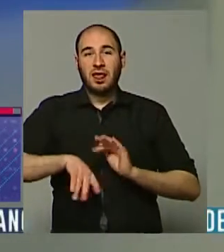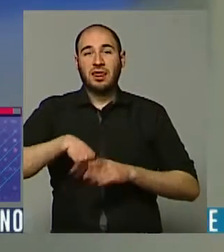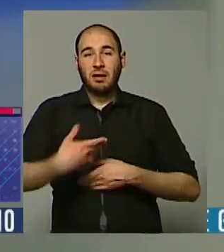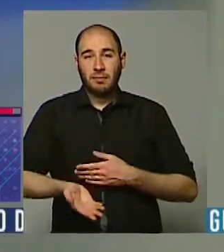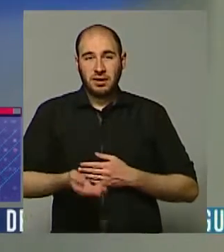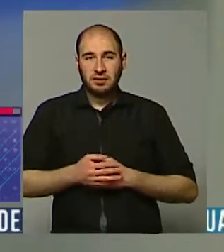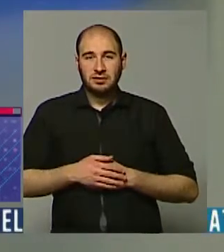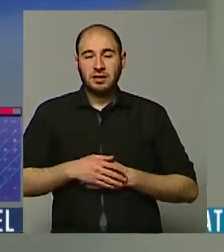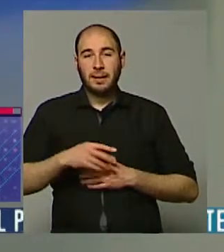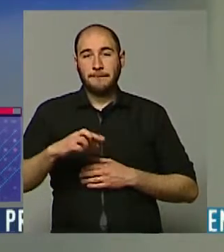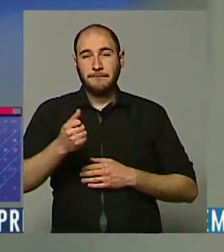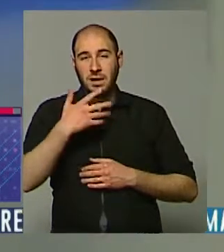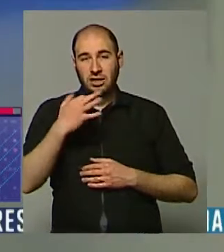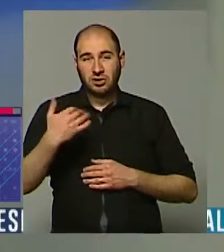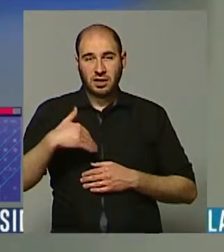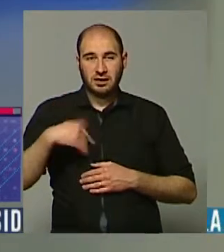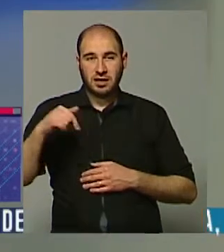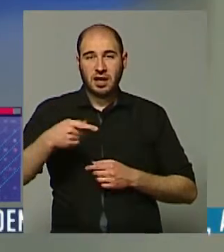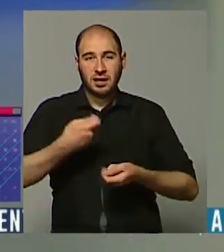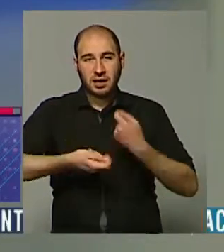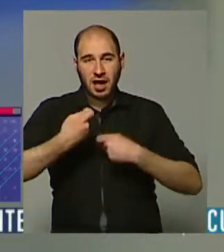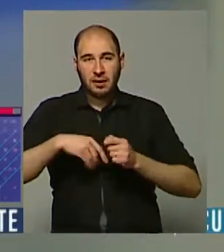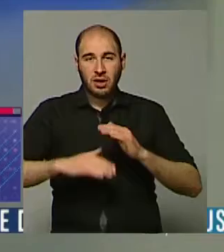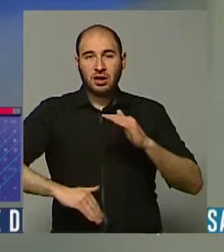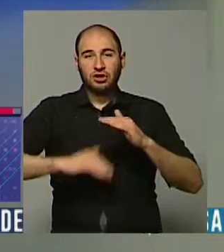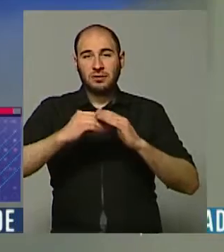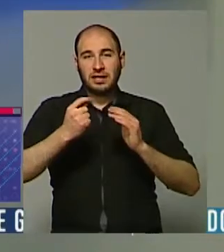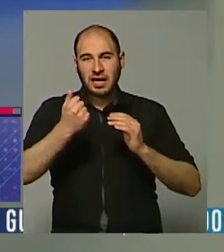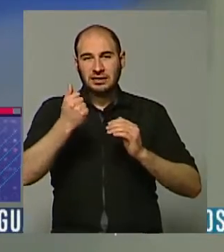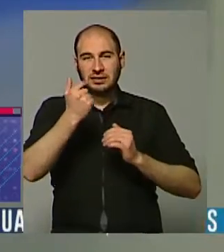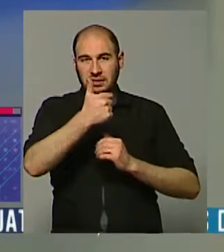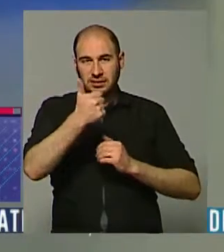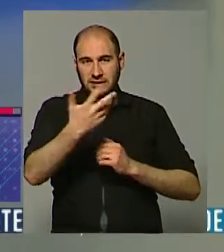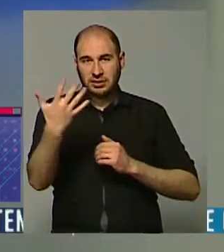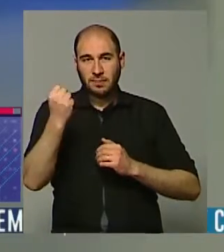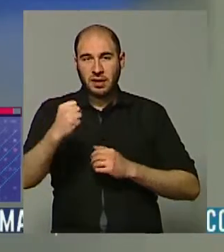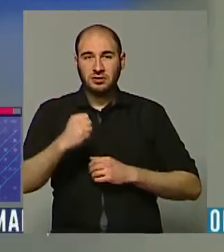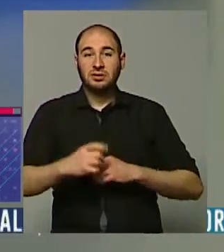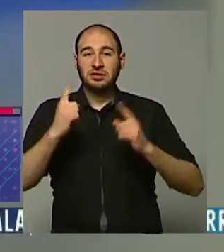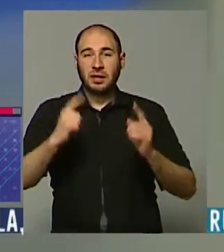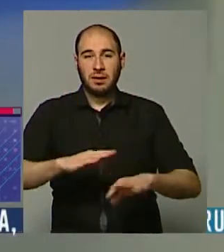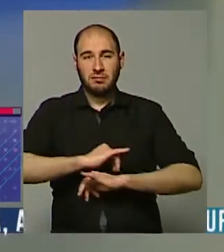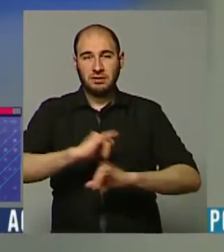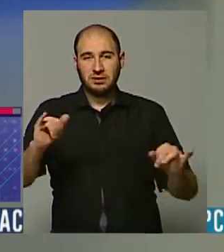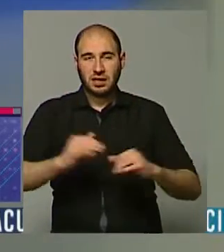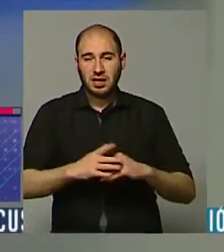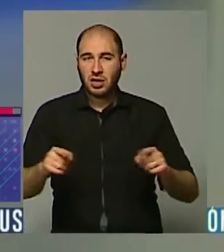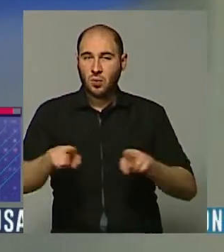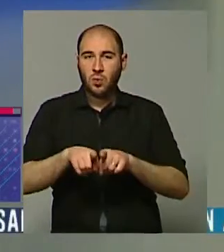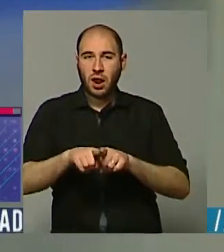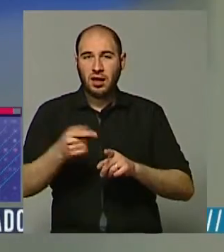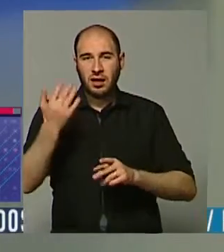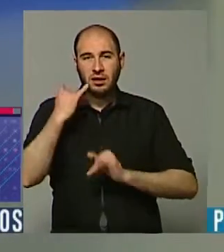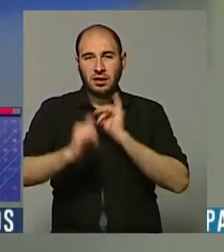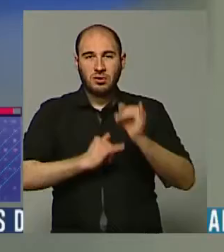posteriores a las primarias en Argentina, con un tipo de cambio que llegó a tocar casi los 65 pesos. Uh-huh. También dio un mensaje en sintonía con lo que